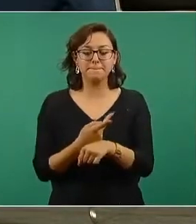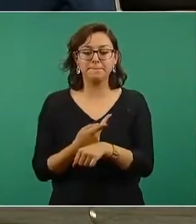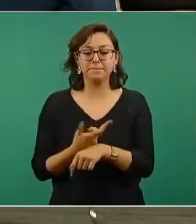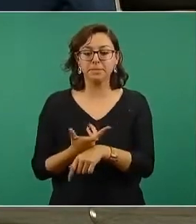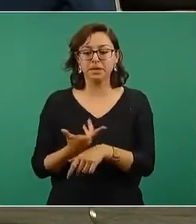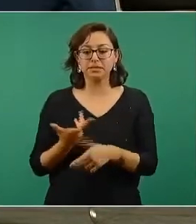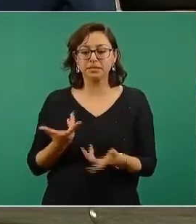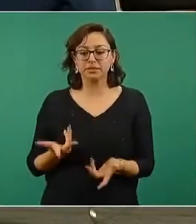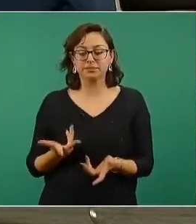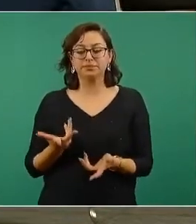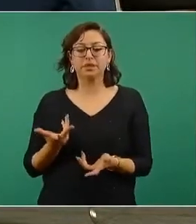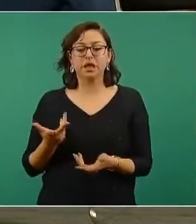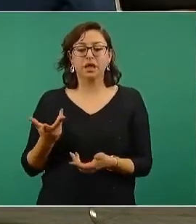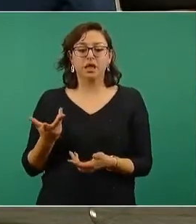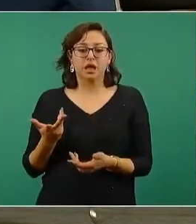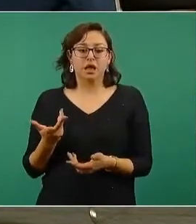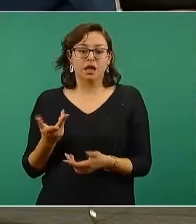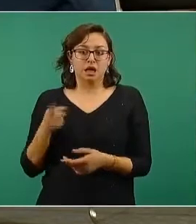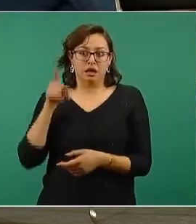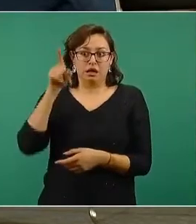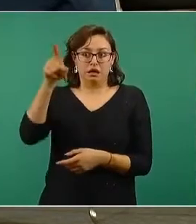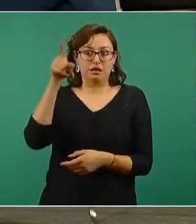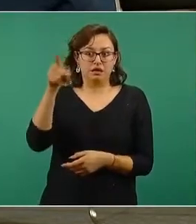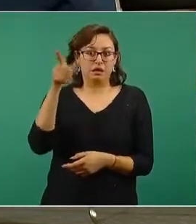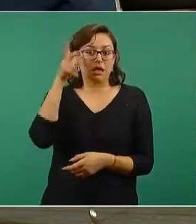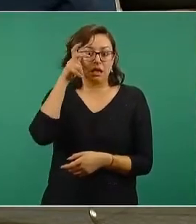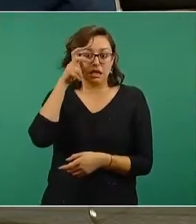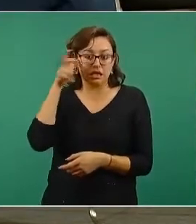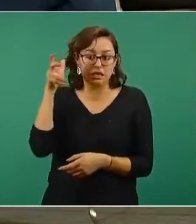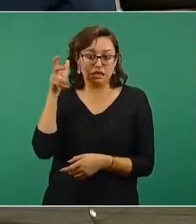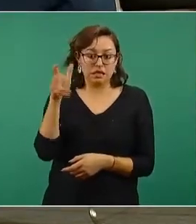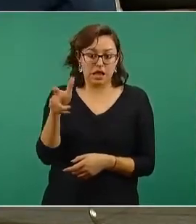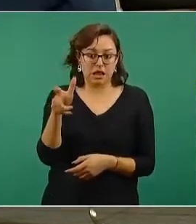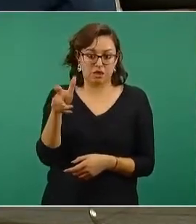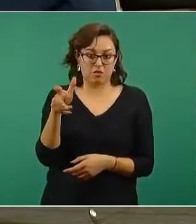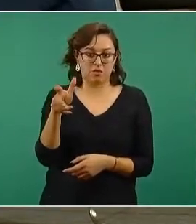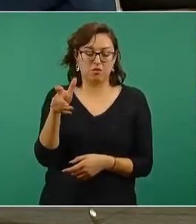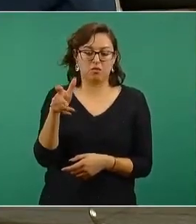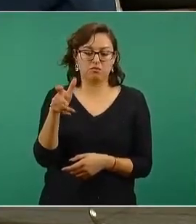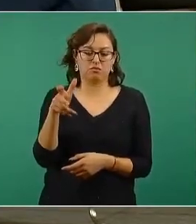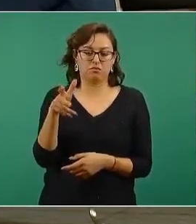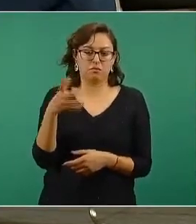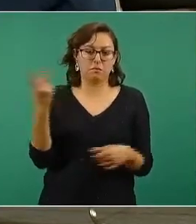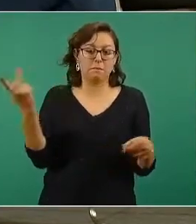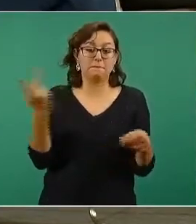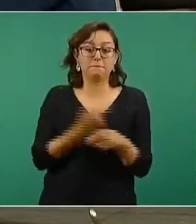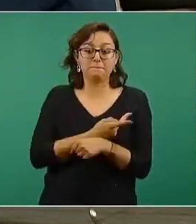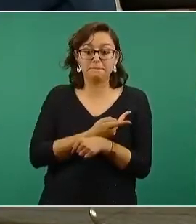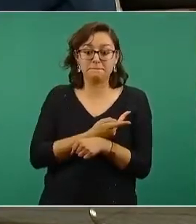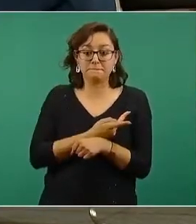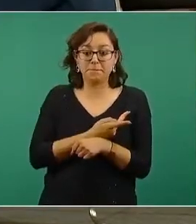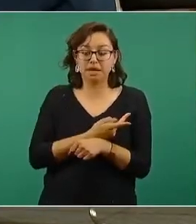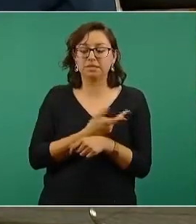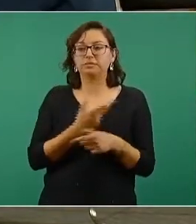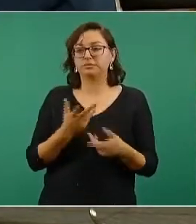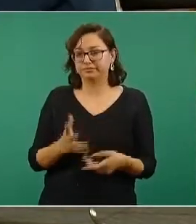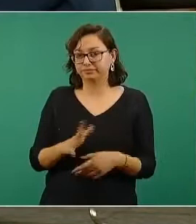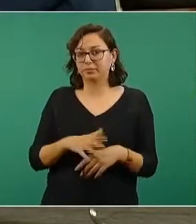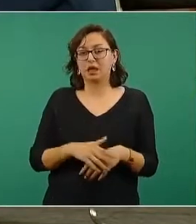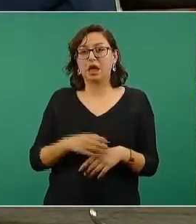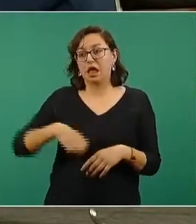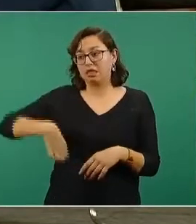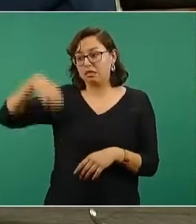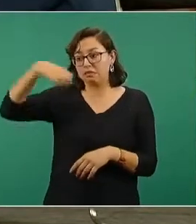registraron en la plataforma y ahora les están pidiendo a partir de hoy que vayan y hagan filas de más de 20 horas.